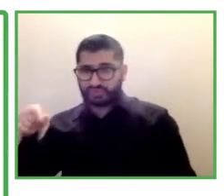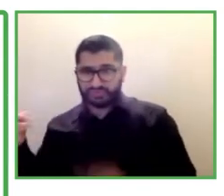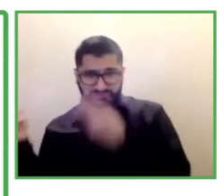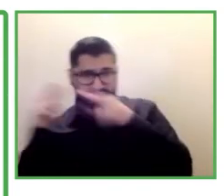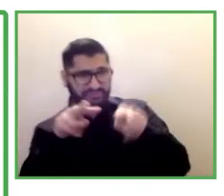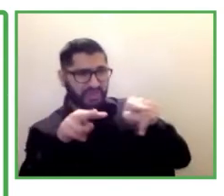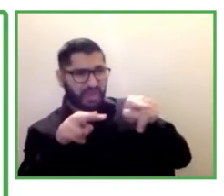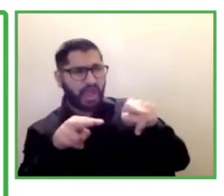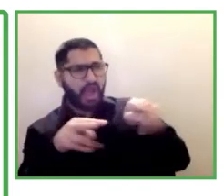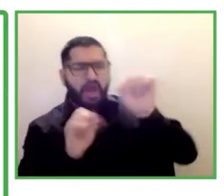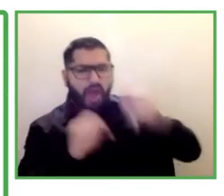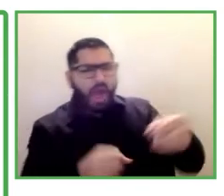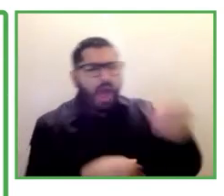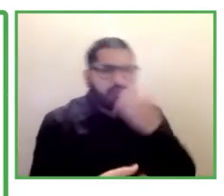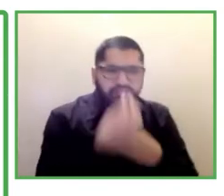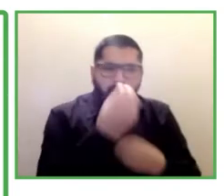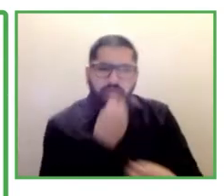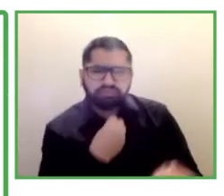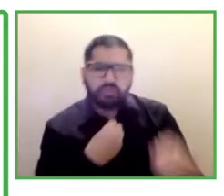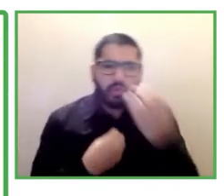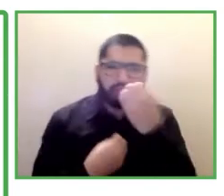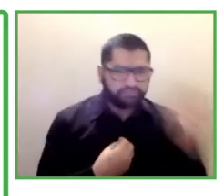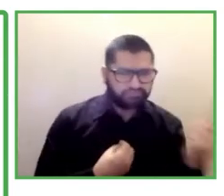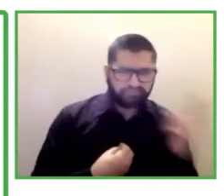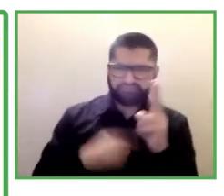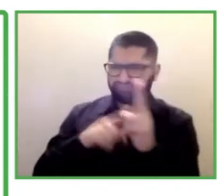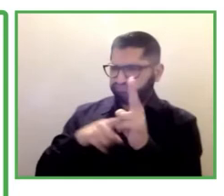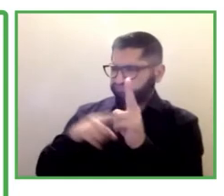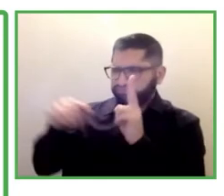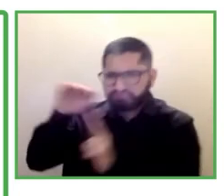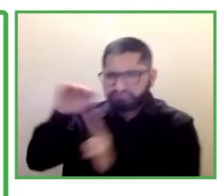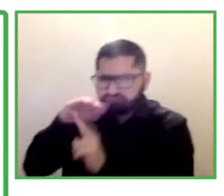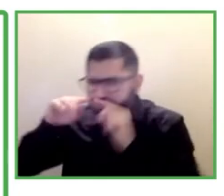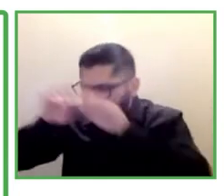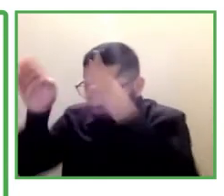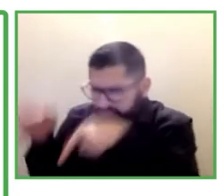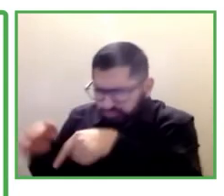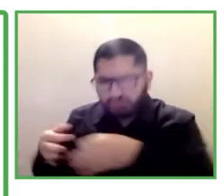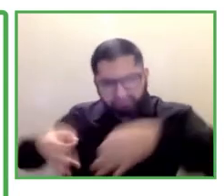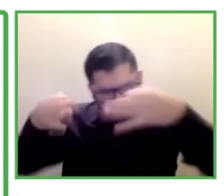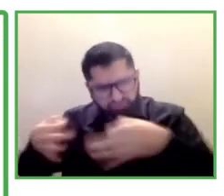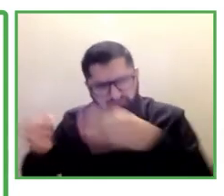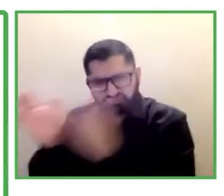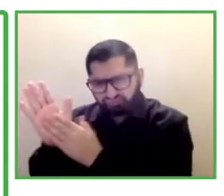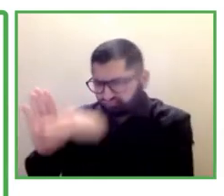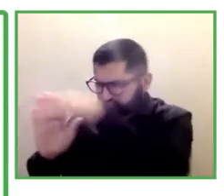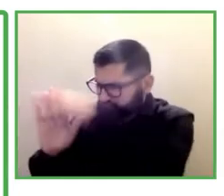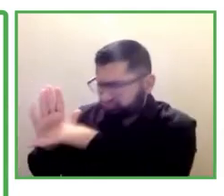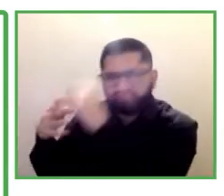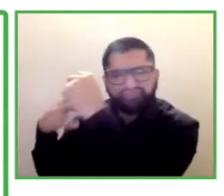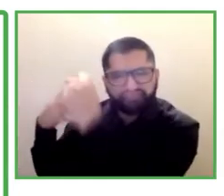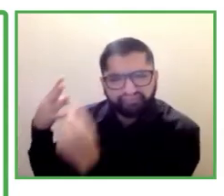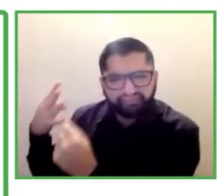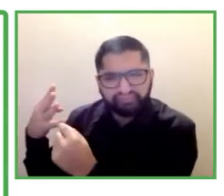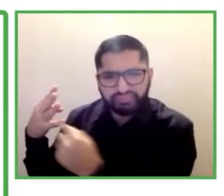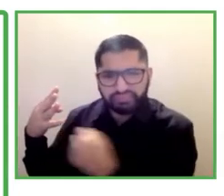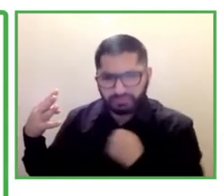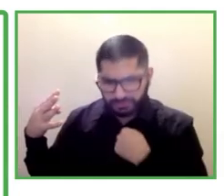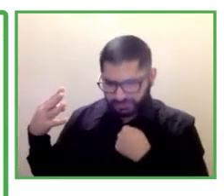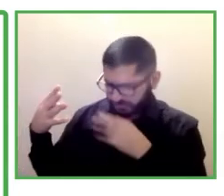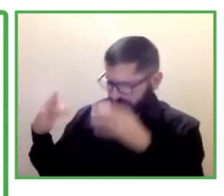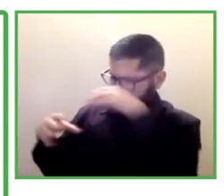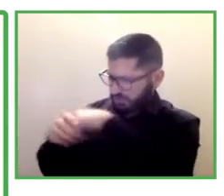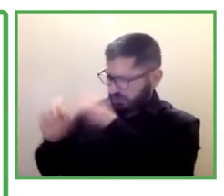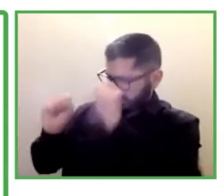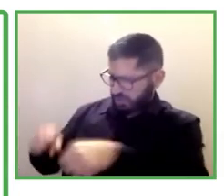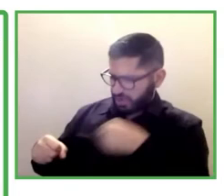de animales que te quieres comer? Y le pregunta lo mismo y sucede lo mismo. Al día